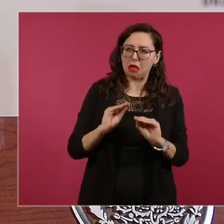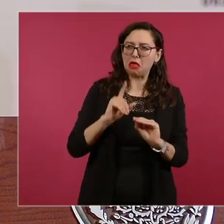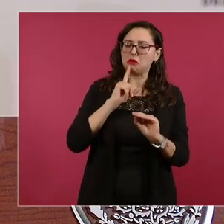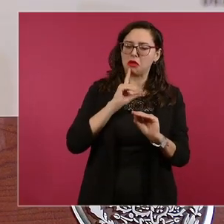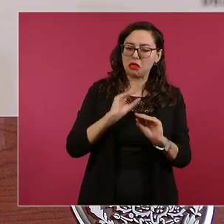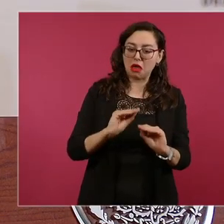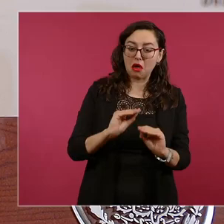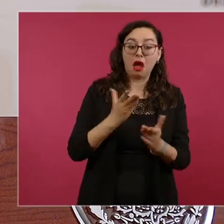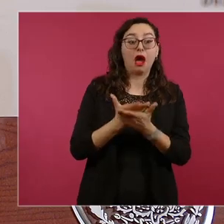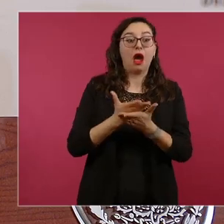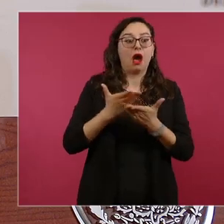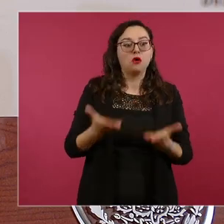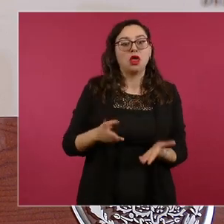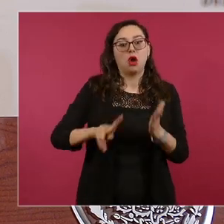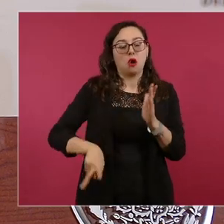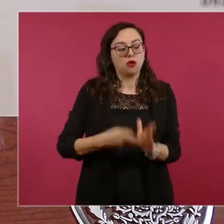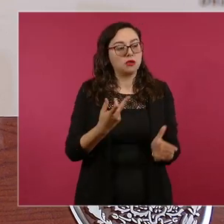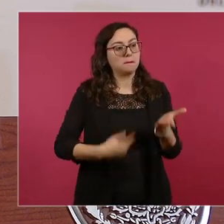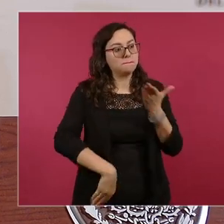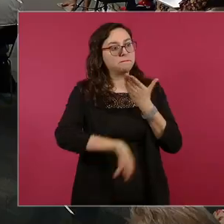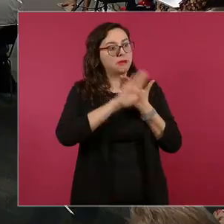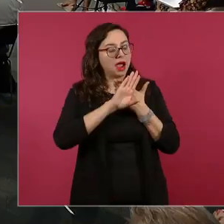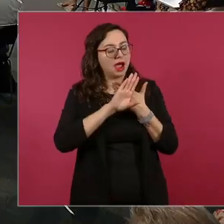significa que estamos cambiando,